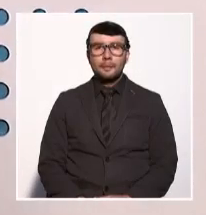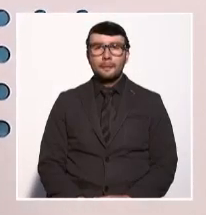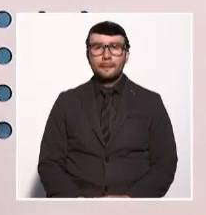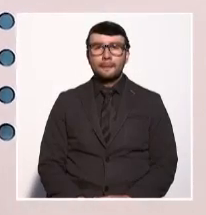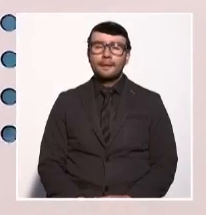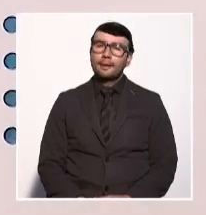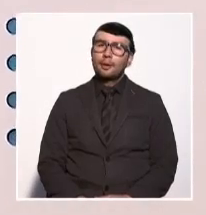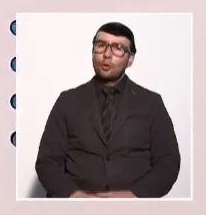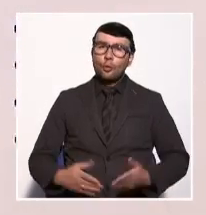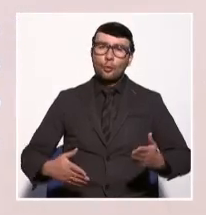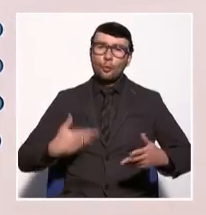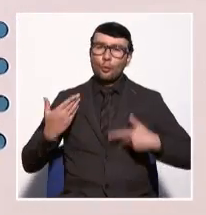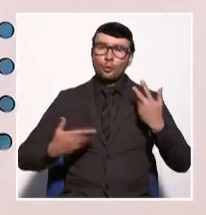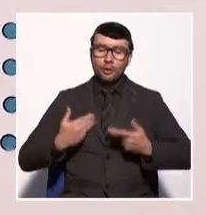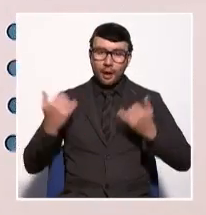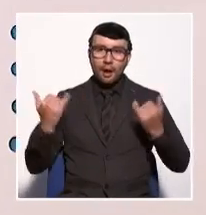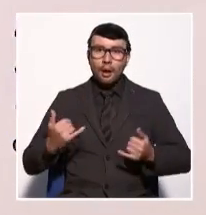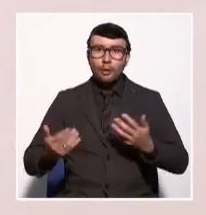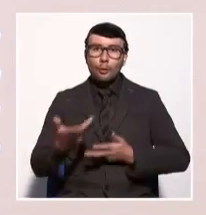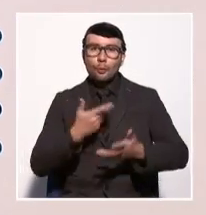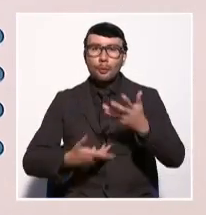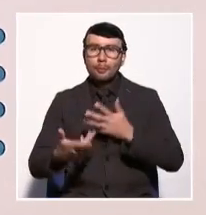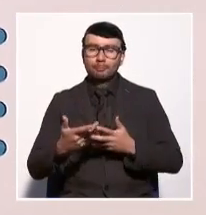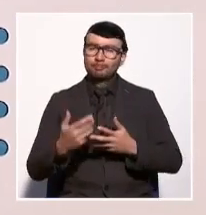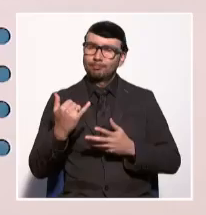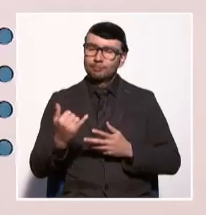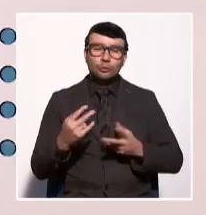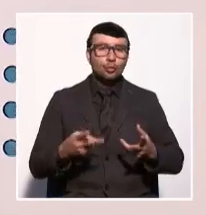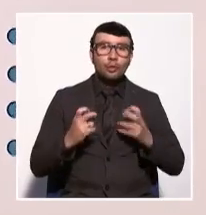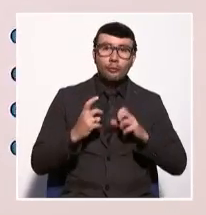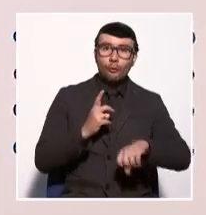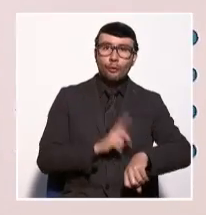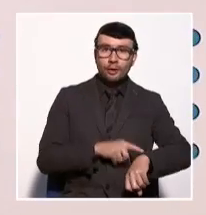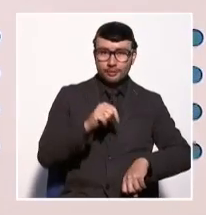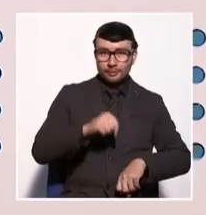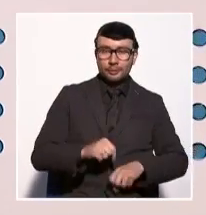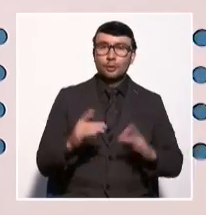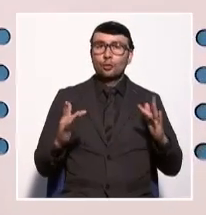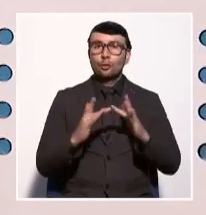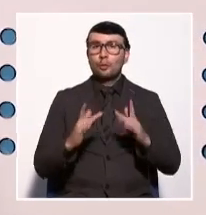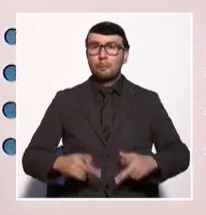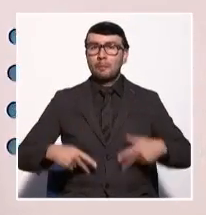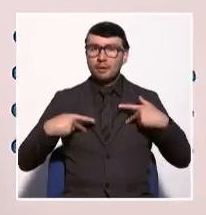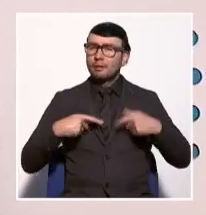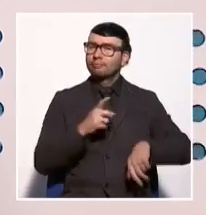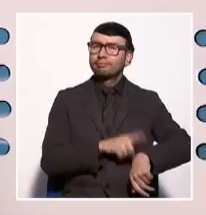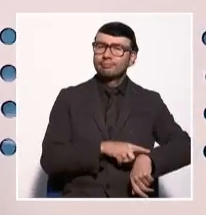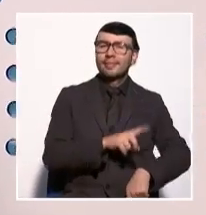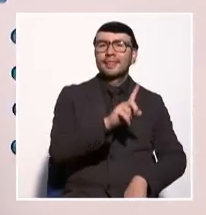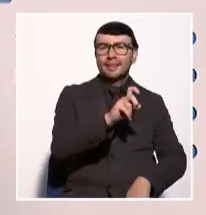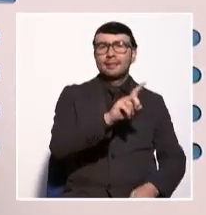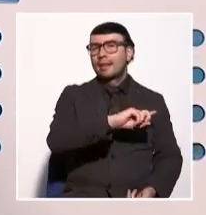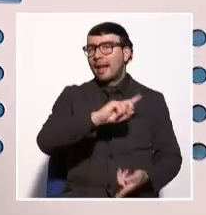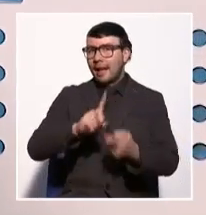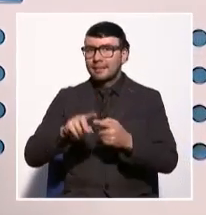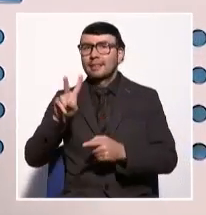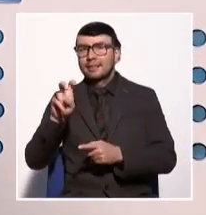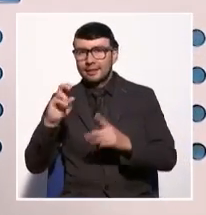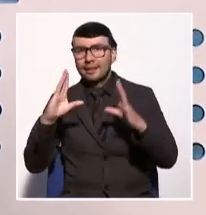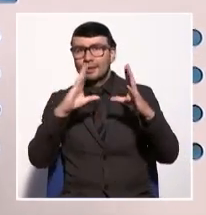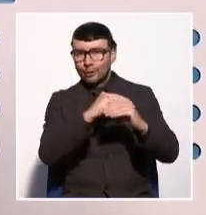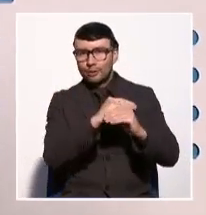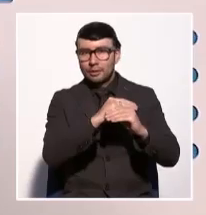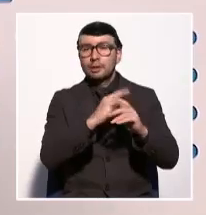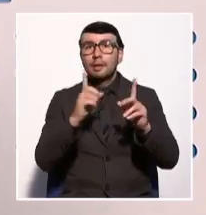qué gusto poder compartir con ustedes a esta hora en este nuevo horario de conexión vital entre el café de 6 a 7 en la tarde y